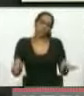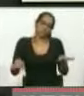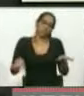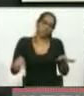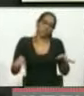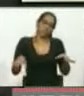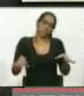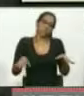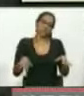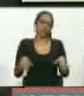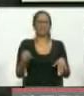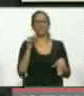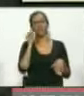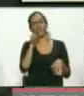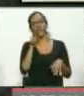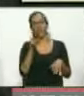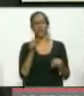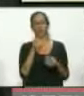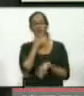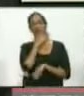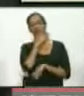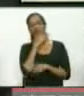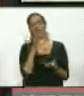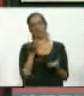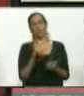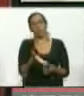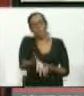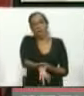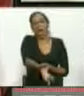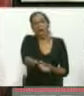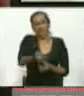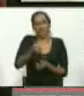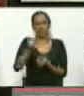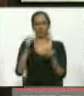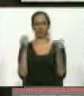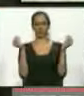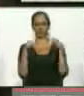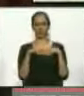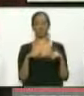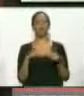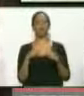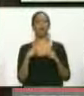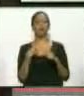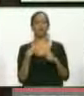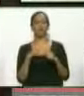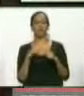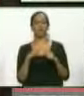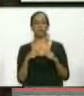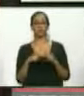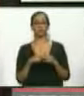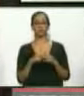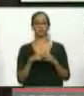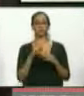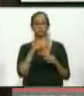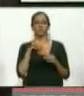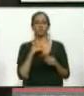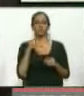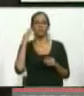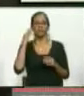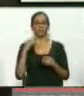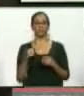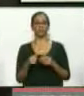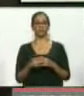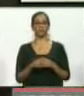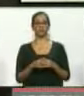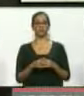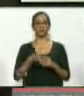tirado y tú le extiende la mano te dice vamos a negociar ahora pero en otro tipo de condiciones nosotros no sabemos por eso este